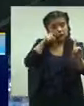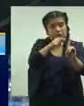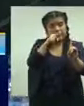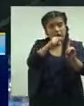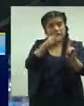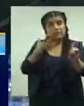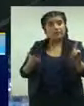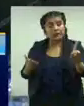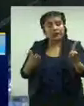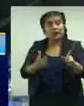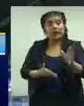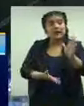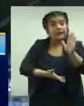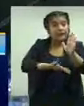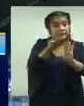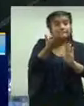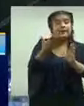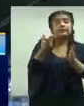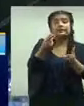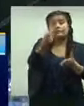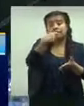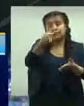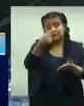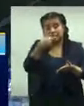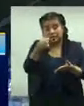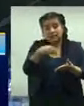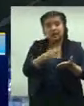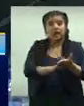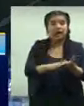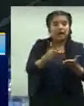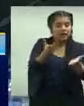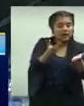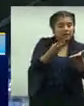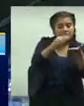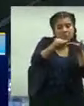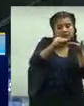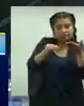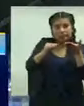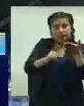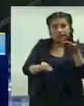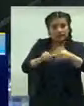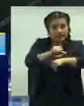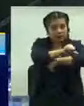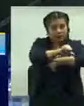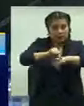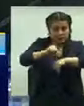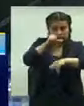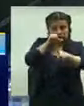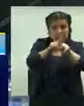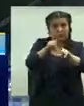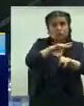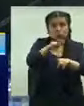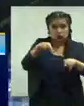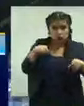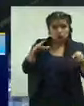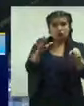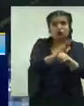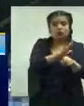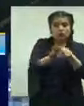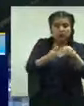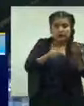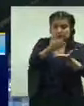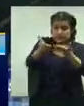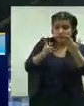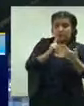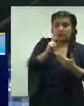mayoría en abastecimiento de medicamentos, material médico quirúrgico, ¿verdad? Para poder nosotros abastecer.